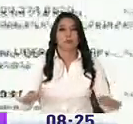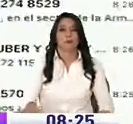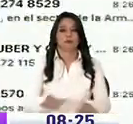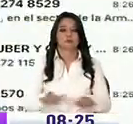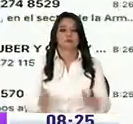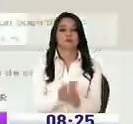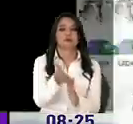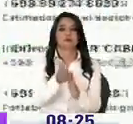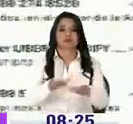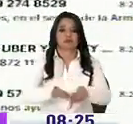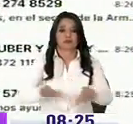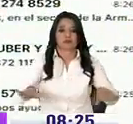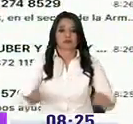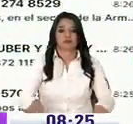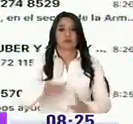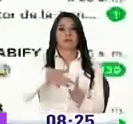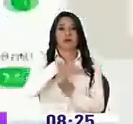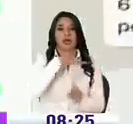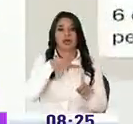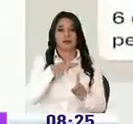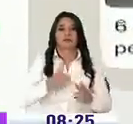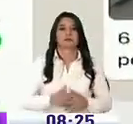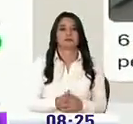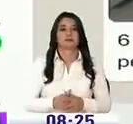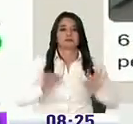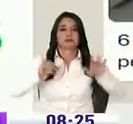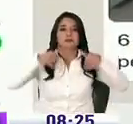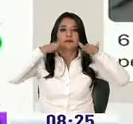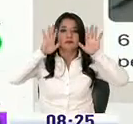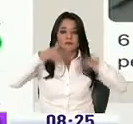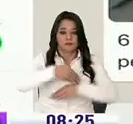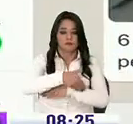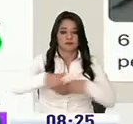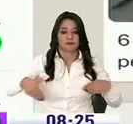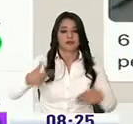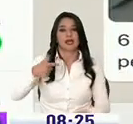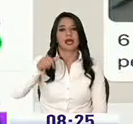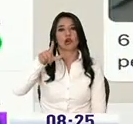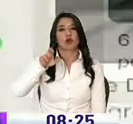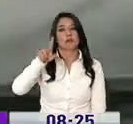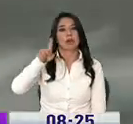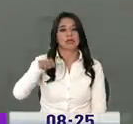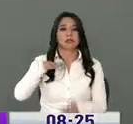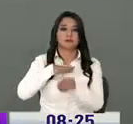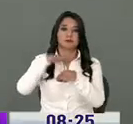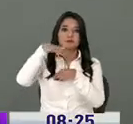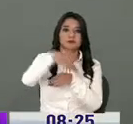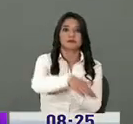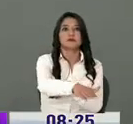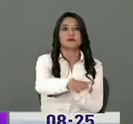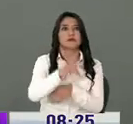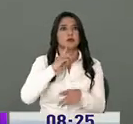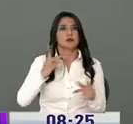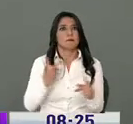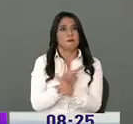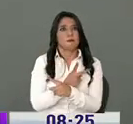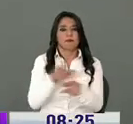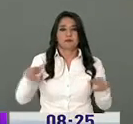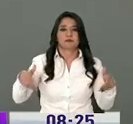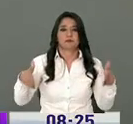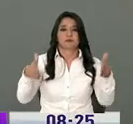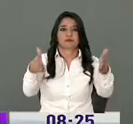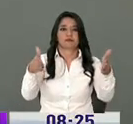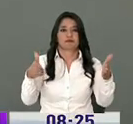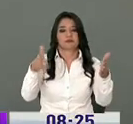le pavimentaron al parque, lo encementaron. 6 de diciembre ya lo plaza Lazo, el puente elevado, qué peligro. Este puente se va a